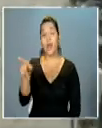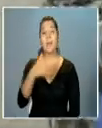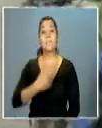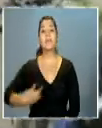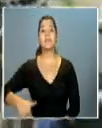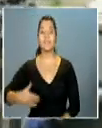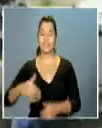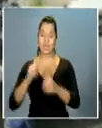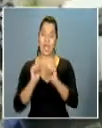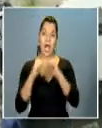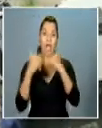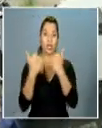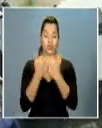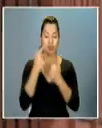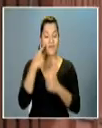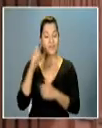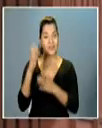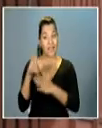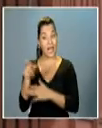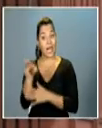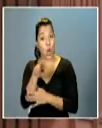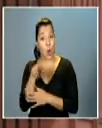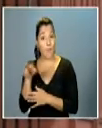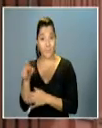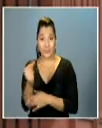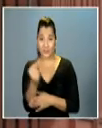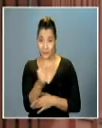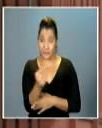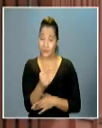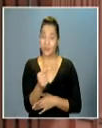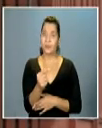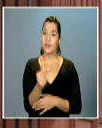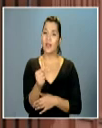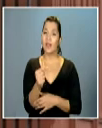tiempo compañero del fiscal asesinado, de la O se dedicaba a su